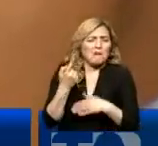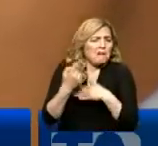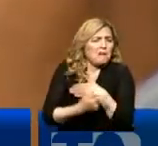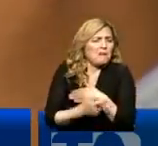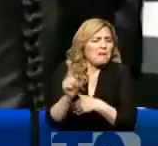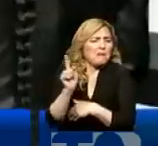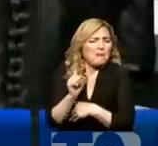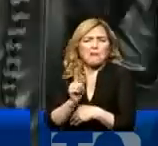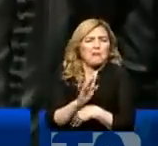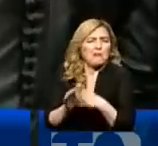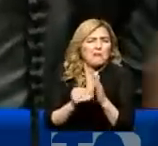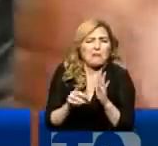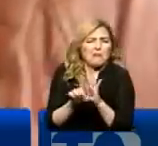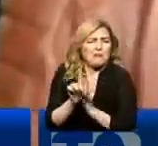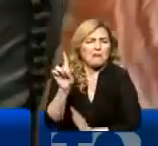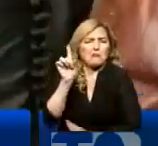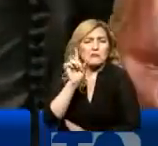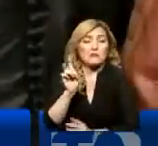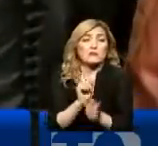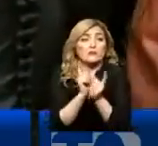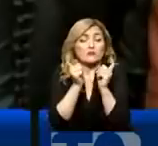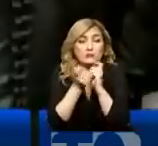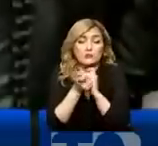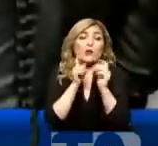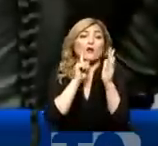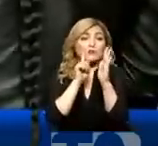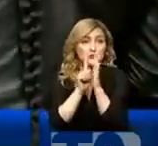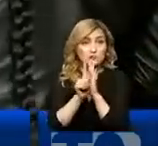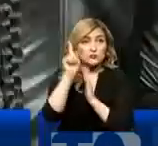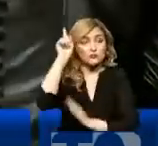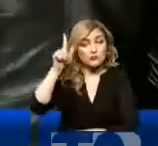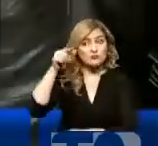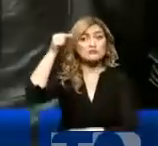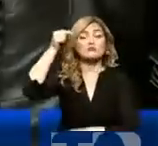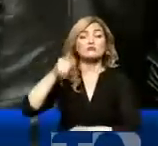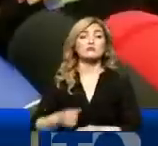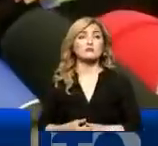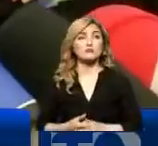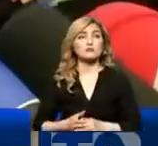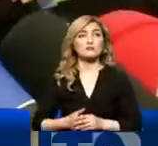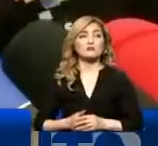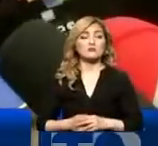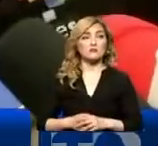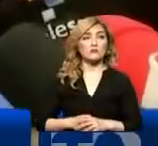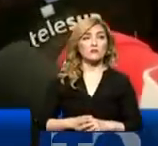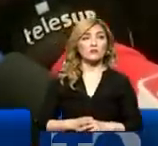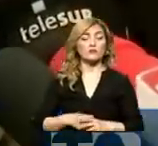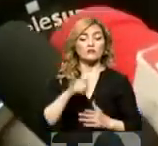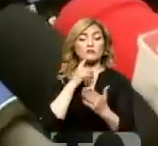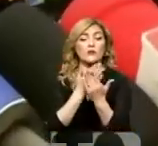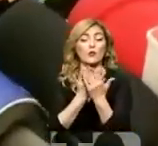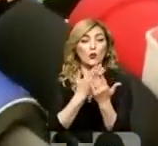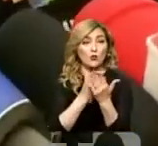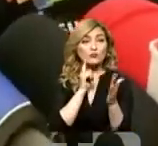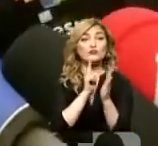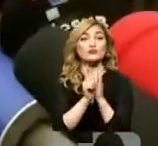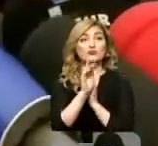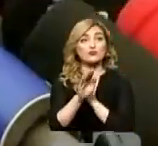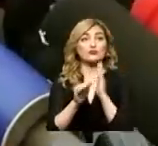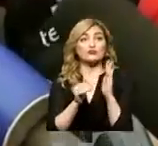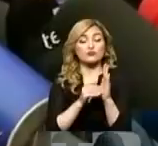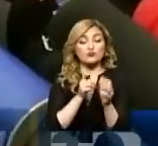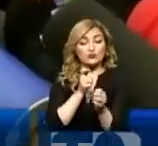e incluso se anima a cambiar los roles y denunciar al Estado ecuatoriano. Presentar evidencias de la violación sistemática